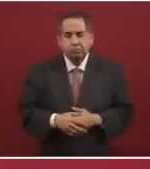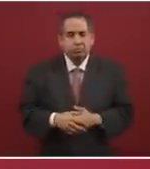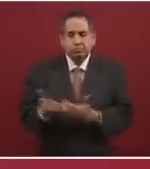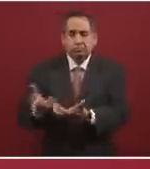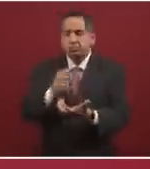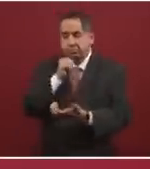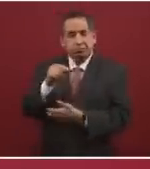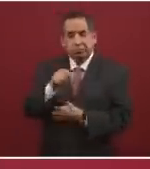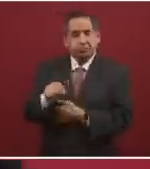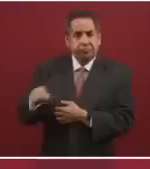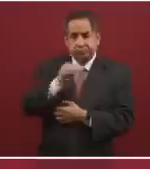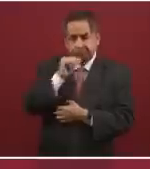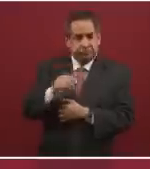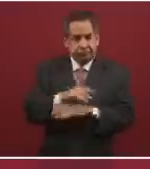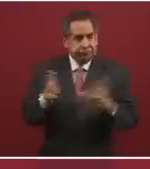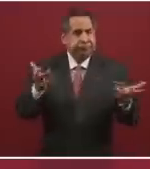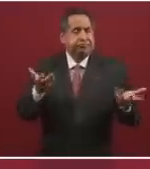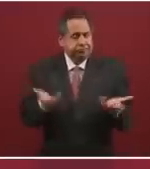cosas.